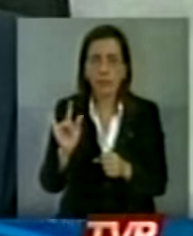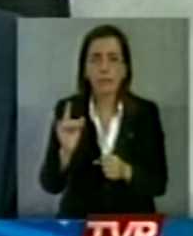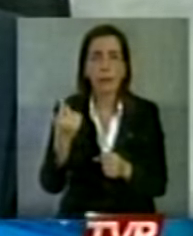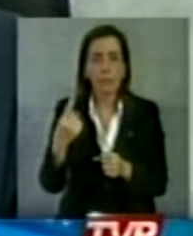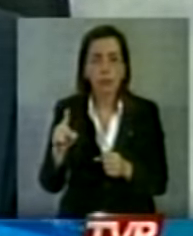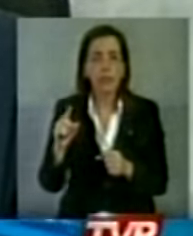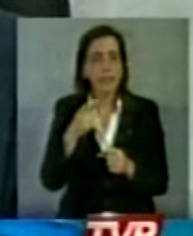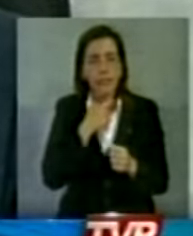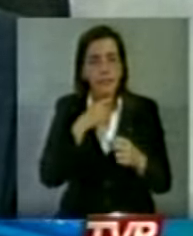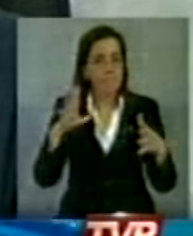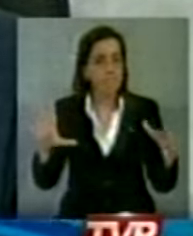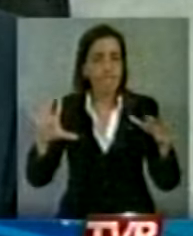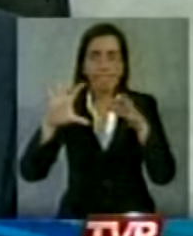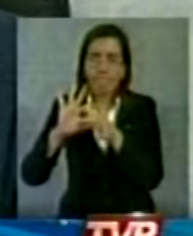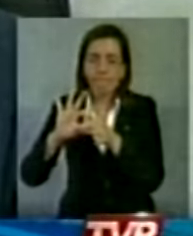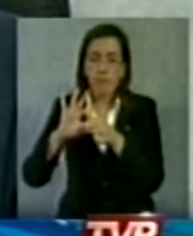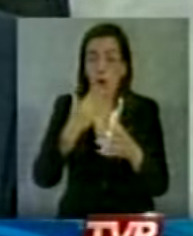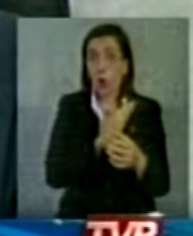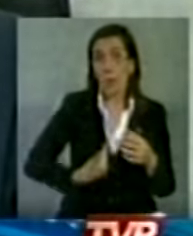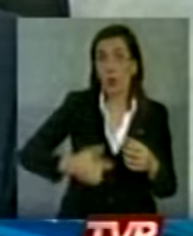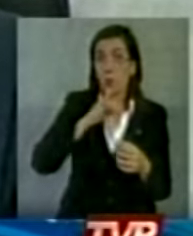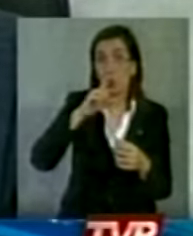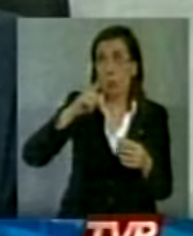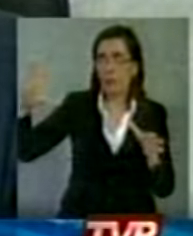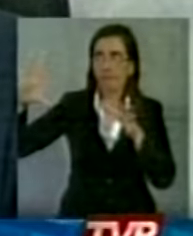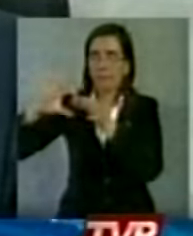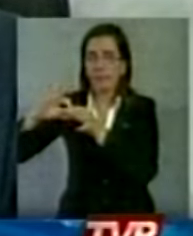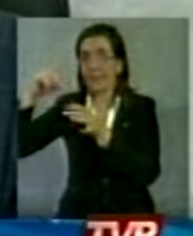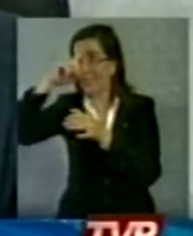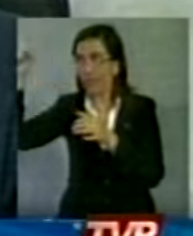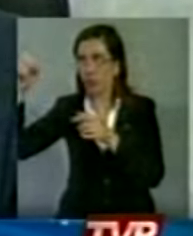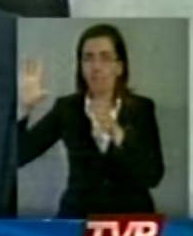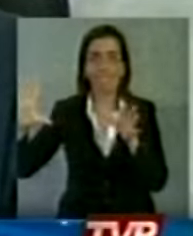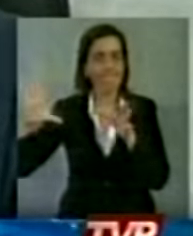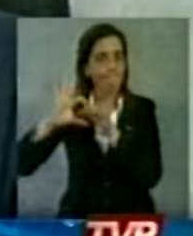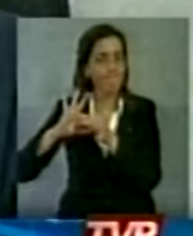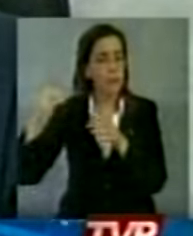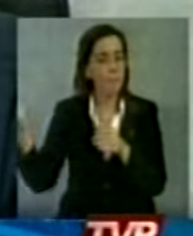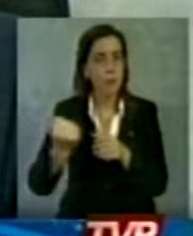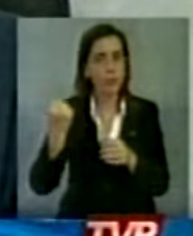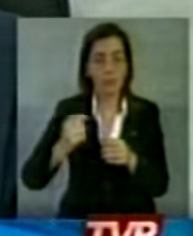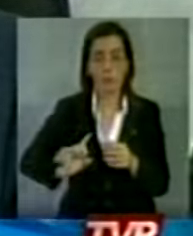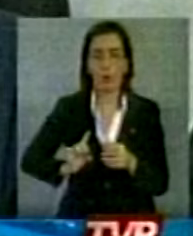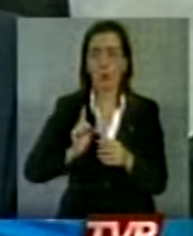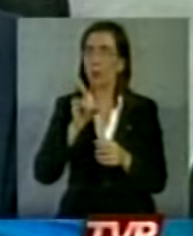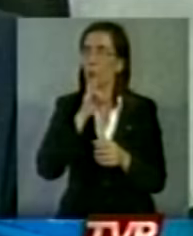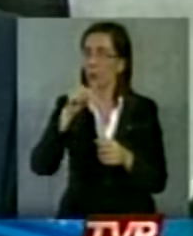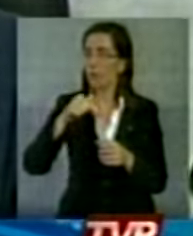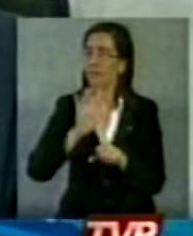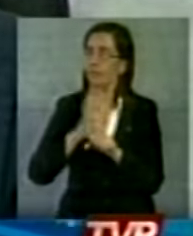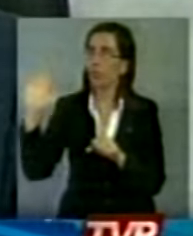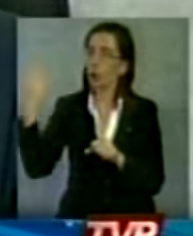tiempo consolida los vínculos entre nación y provincia que son necesarios para ello y establece a Tucumán como un punto